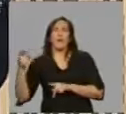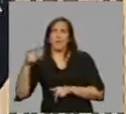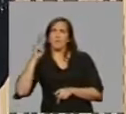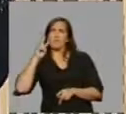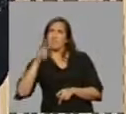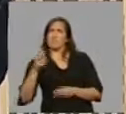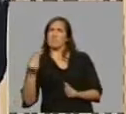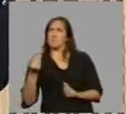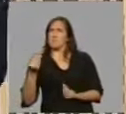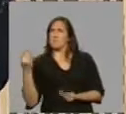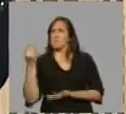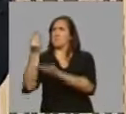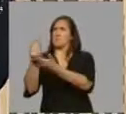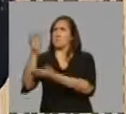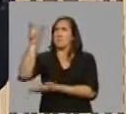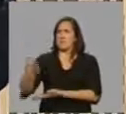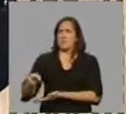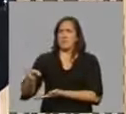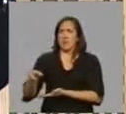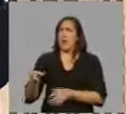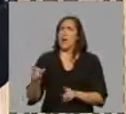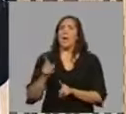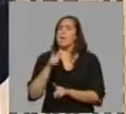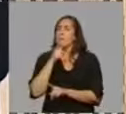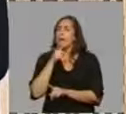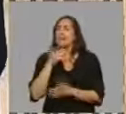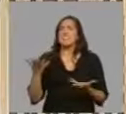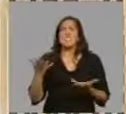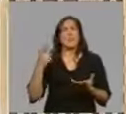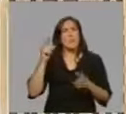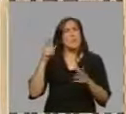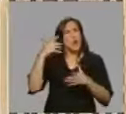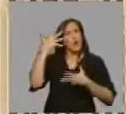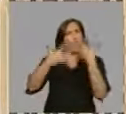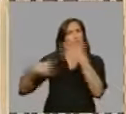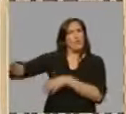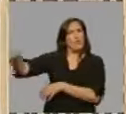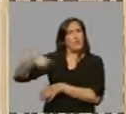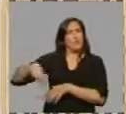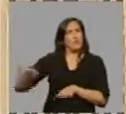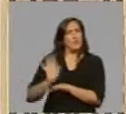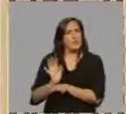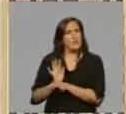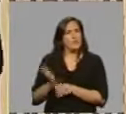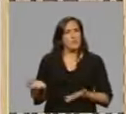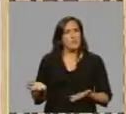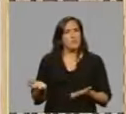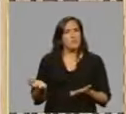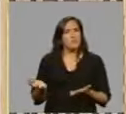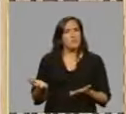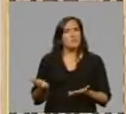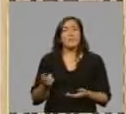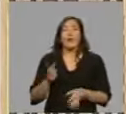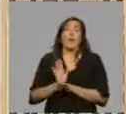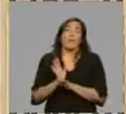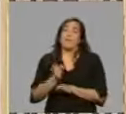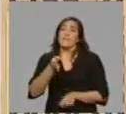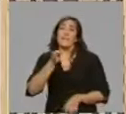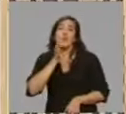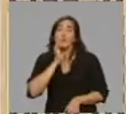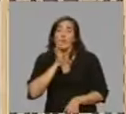ser que no son las instituciones, bueno, en fin. Y lo más, tal vez,